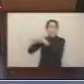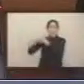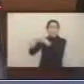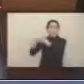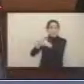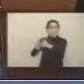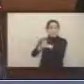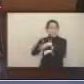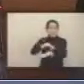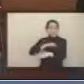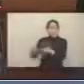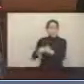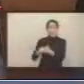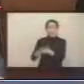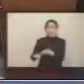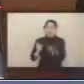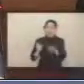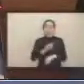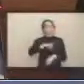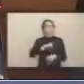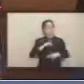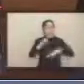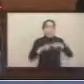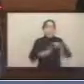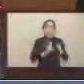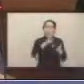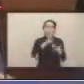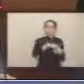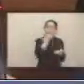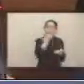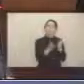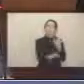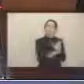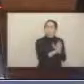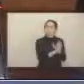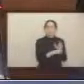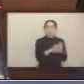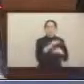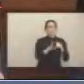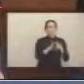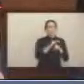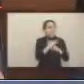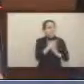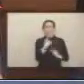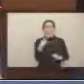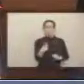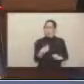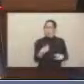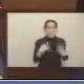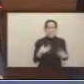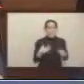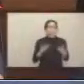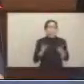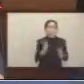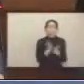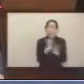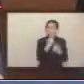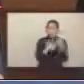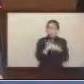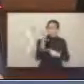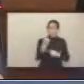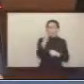eso, se siguieron construyendo escuelas en una situación tan difícil como esta. Aún así, el curso pasado se abrió una